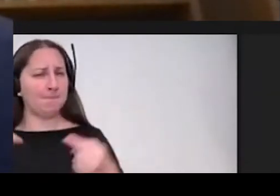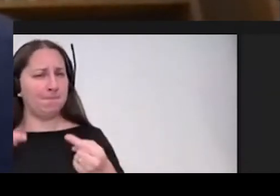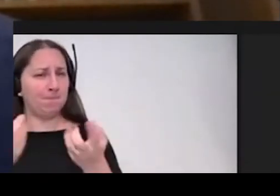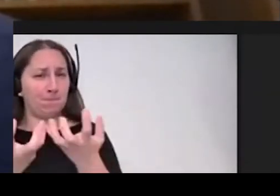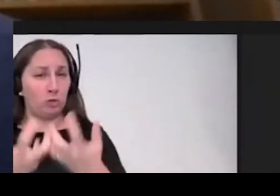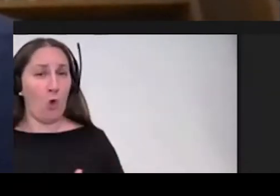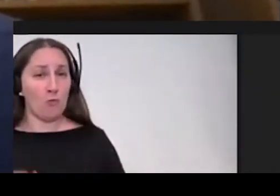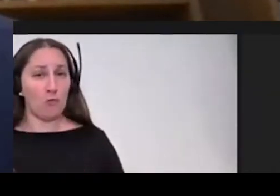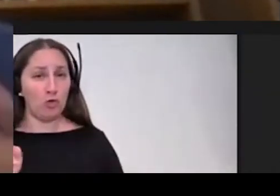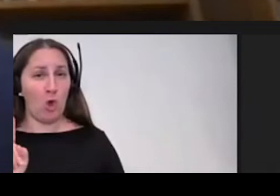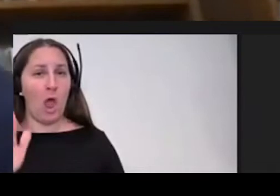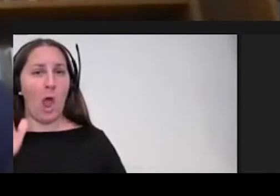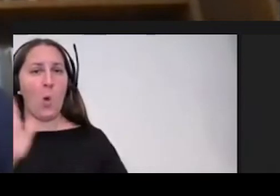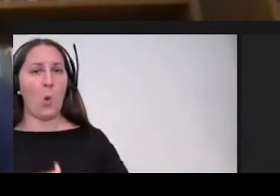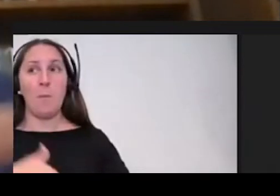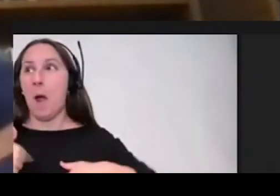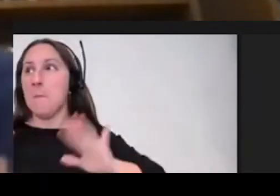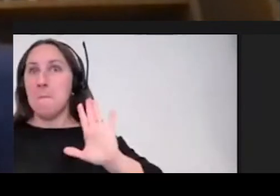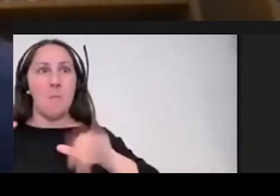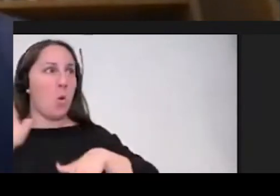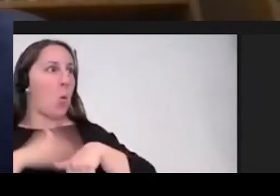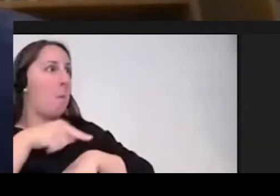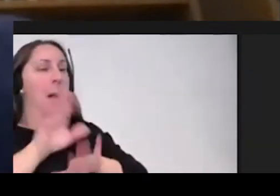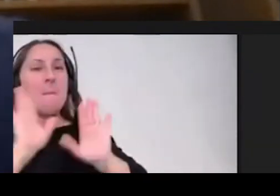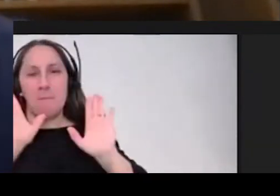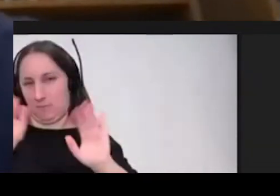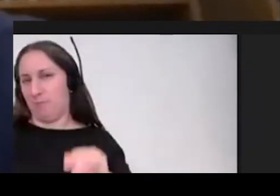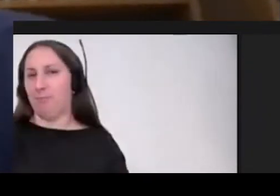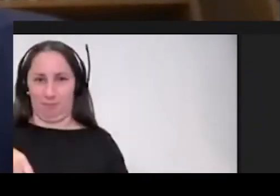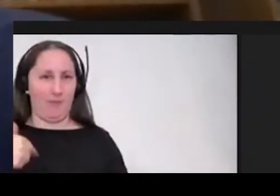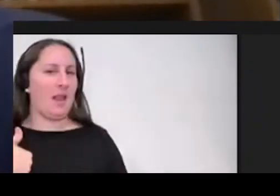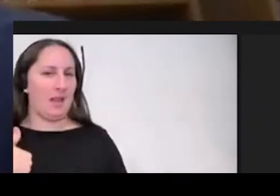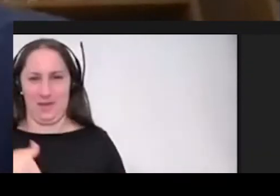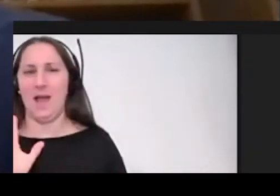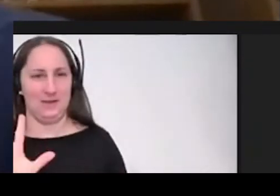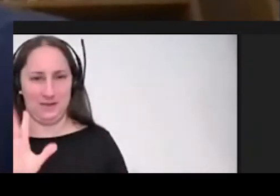uno, ¿no?, siempre de otro. Pero bueno, eso es muy argentino, lamentablemente. Pero,